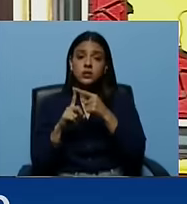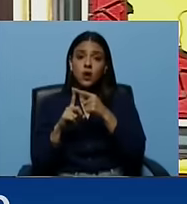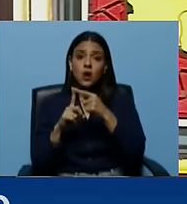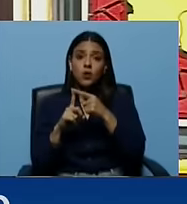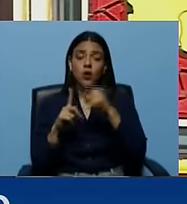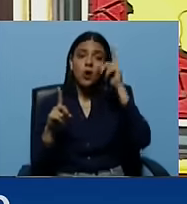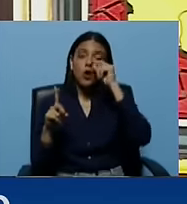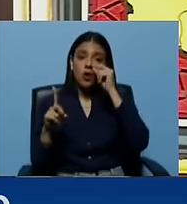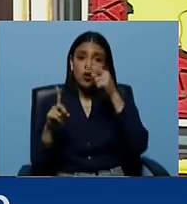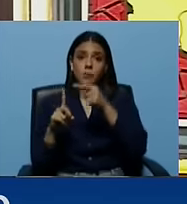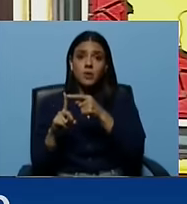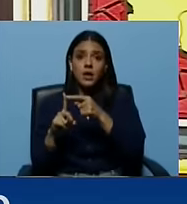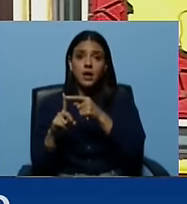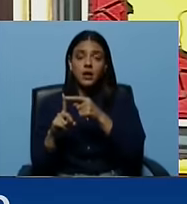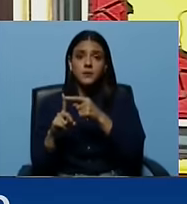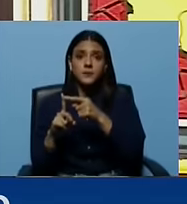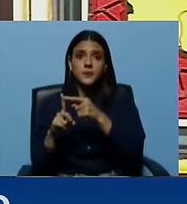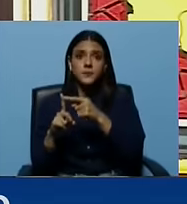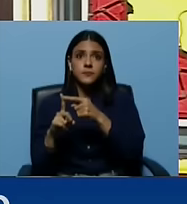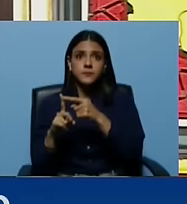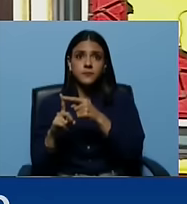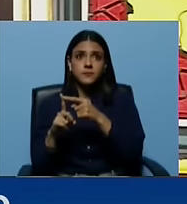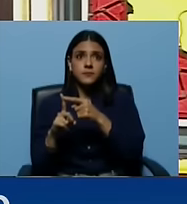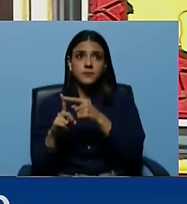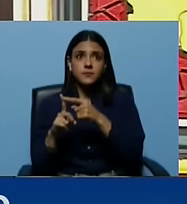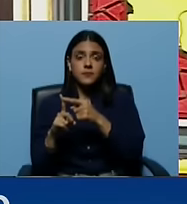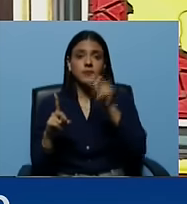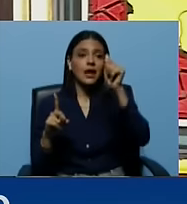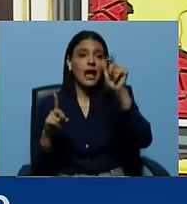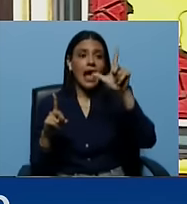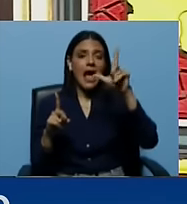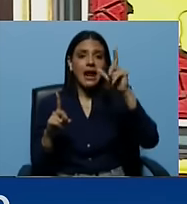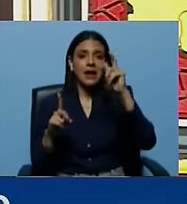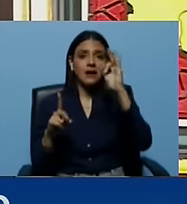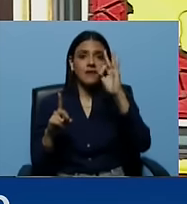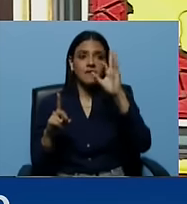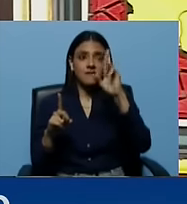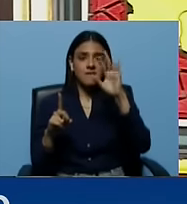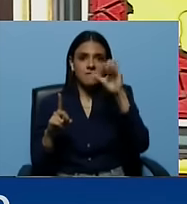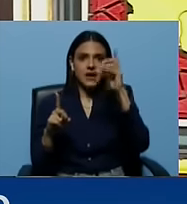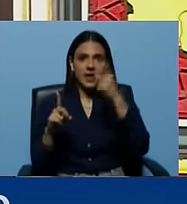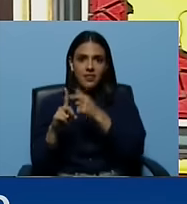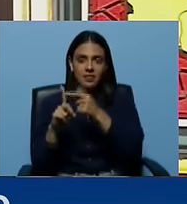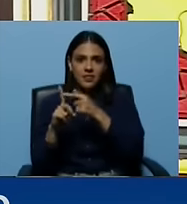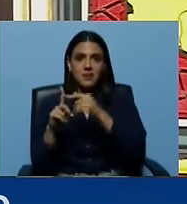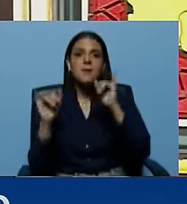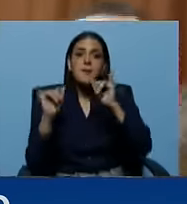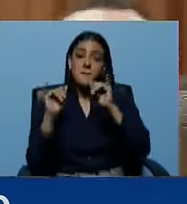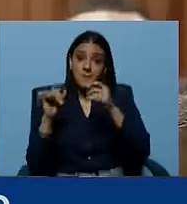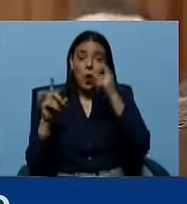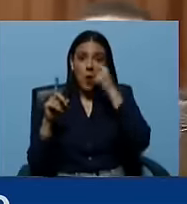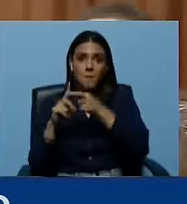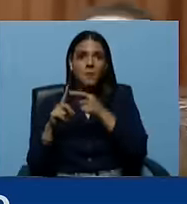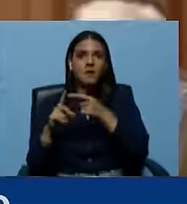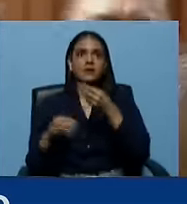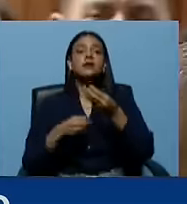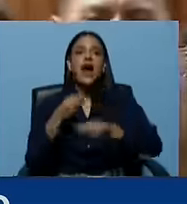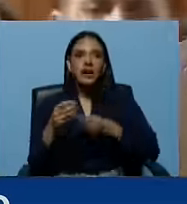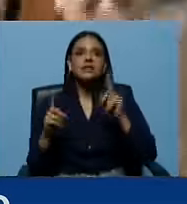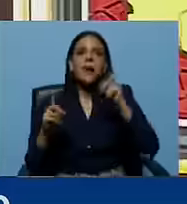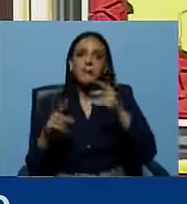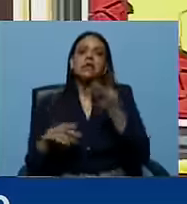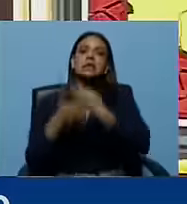poeta del pueblo, Alfred Nazaré Ñáñez, filósofo y poeta popular.